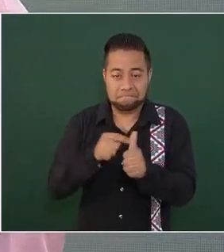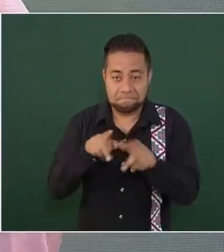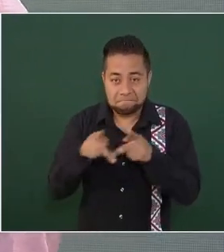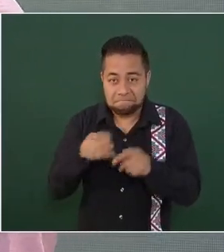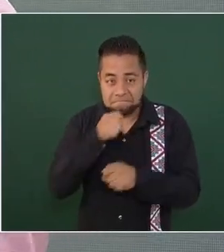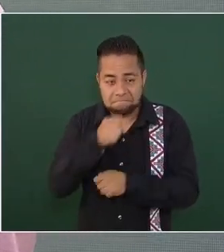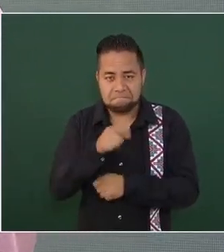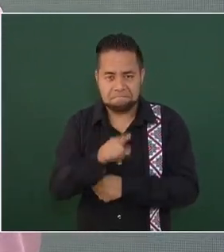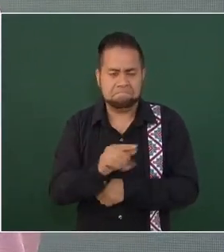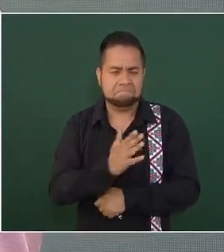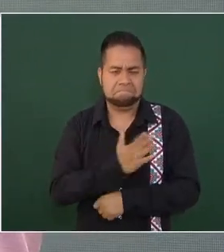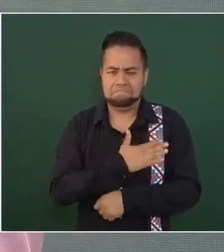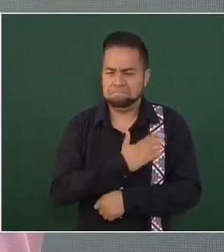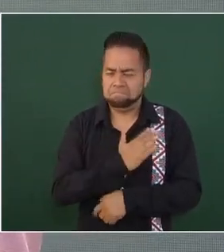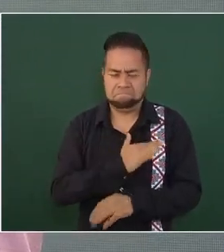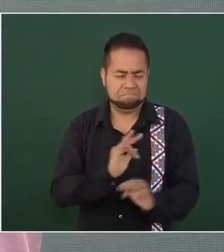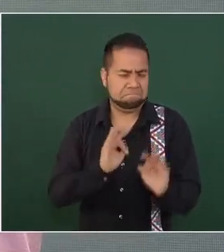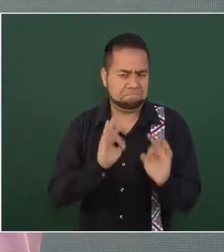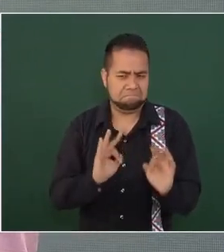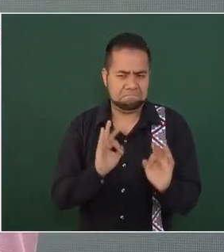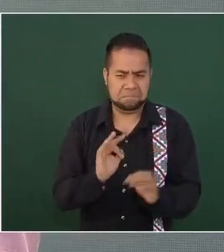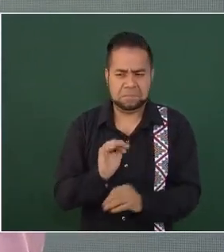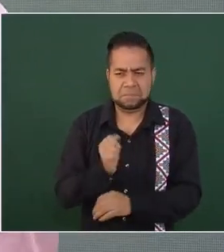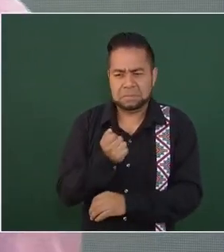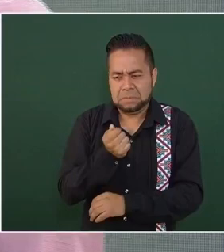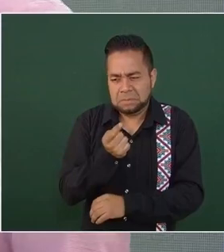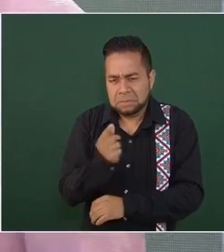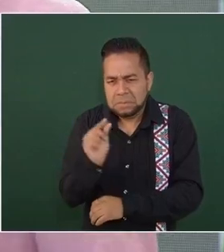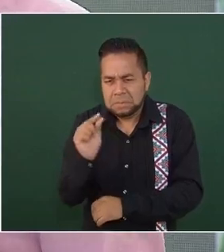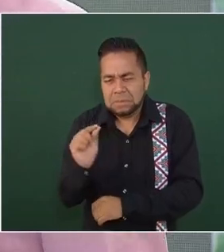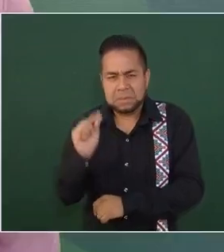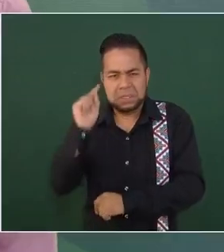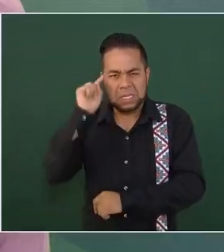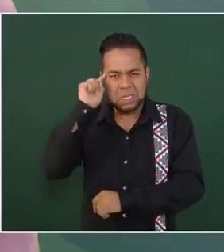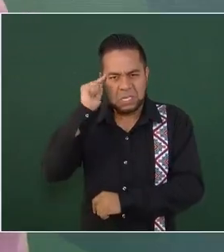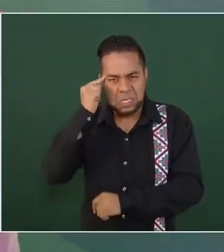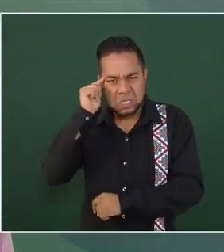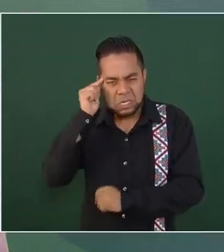son muy pocos los que se enojan hasta